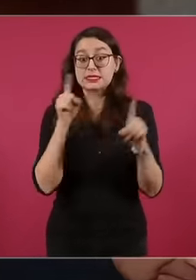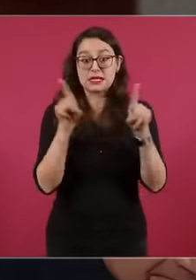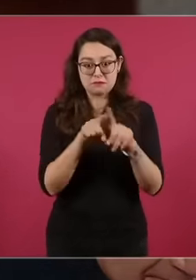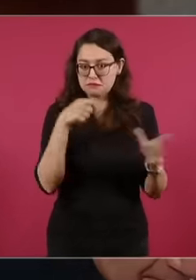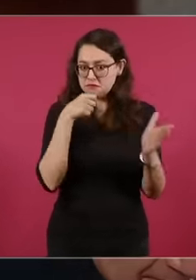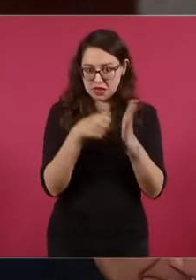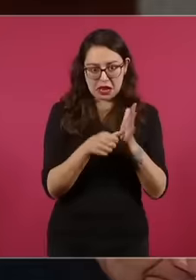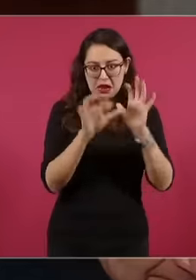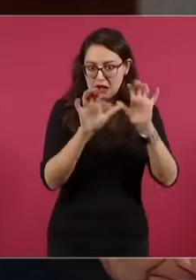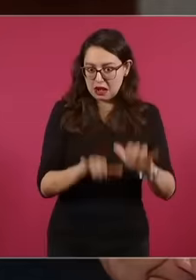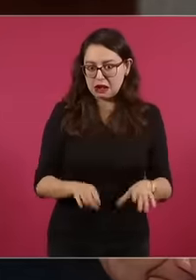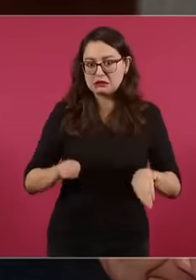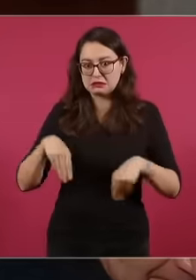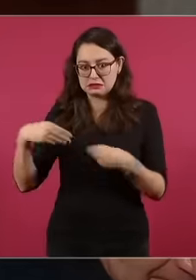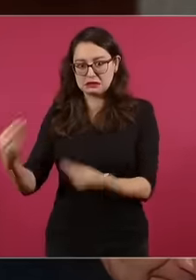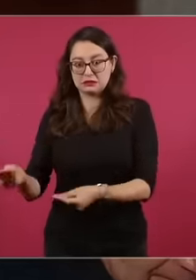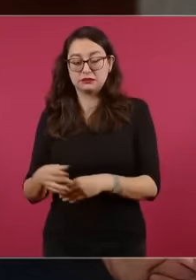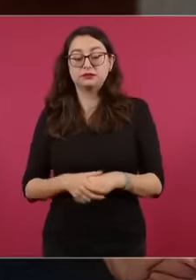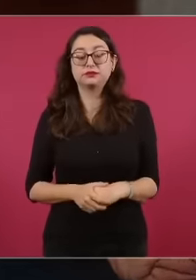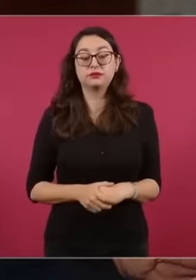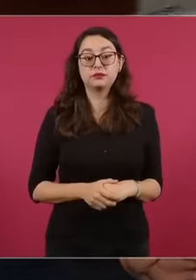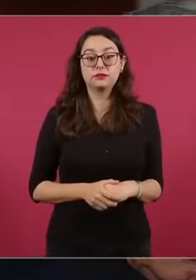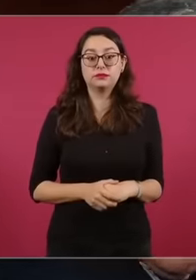Julio Rice escribe,